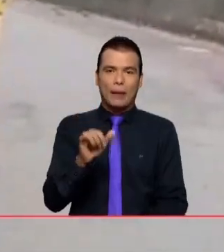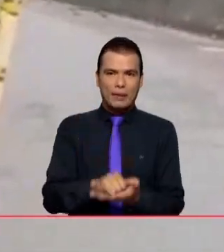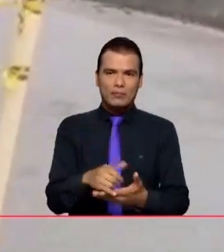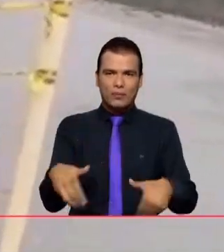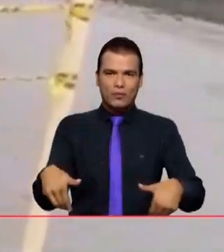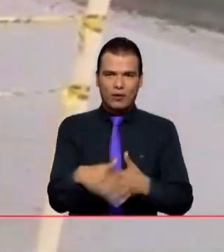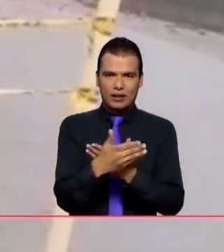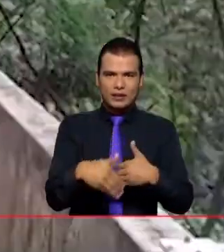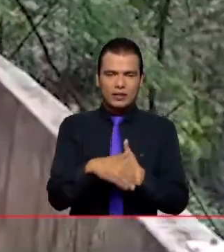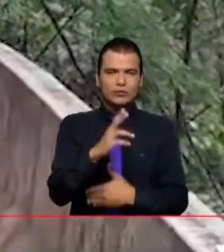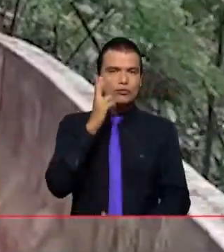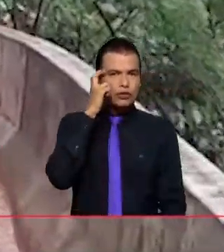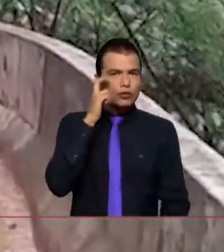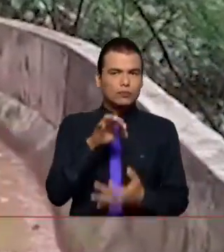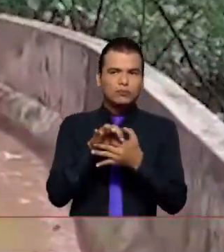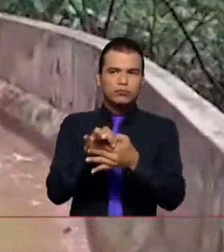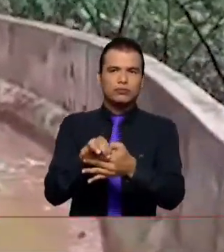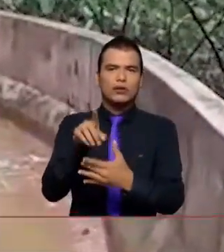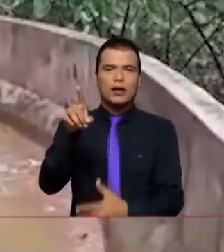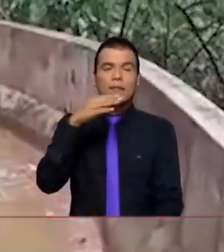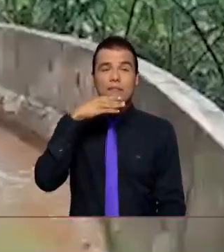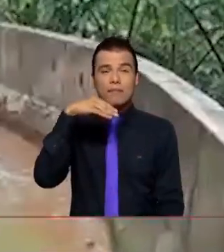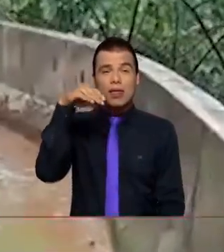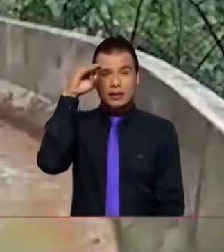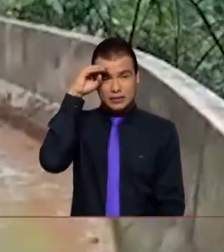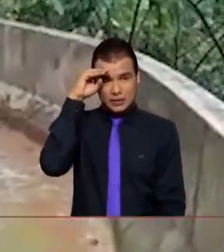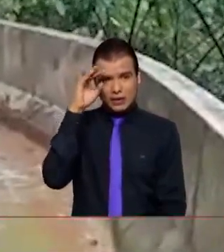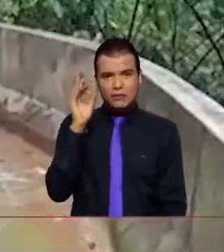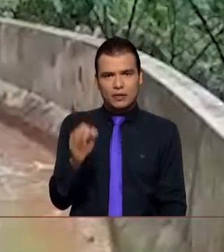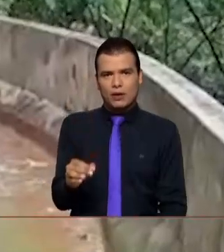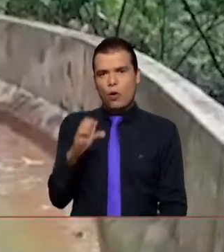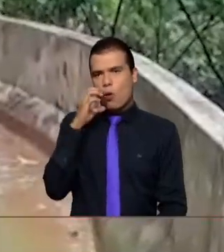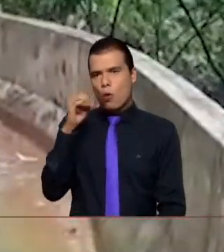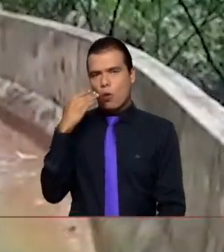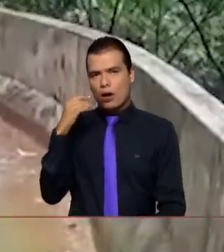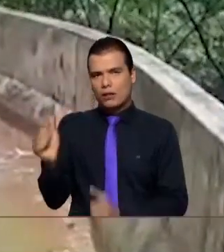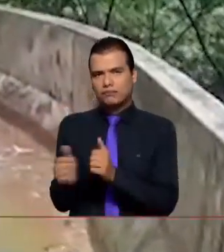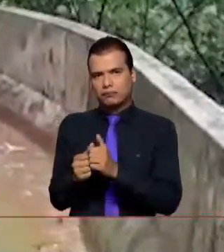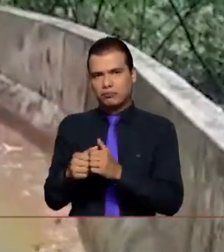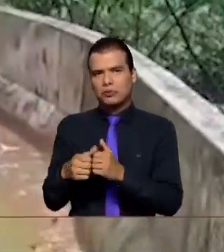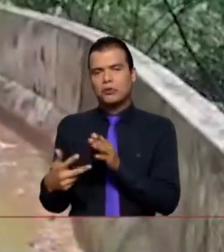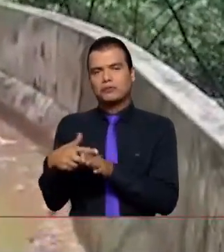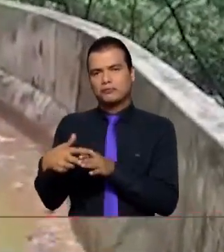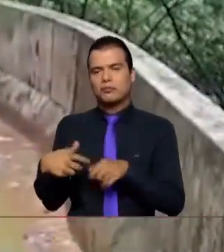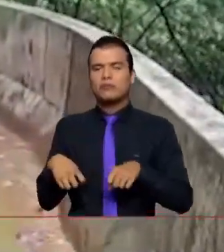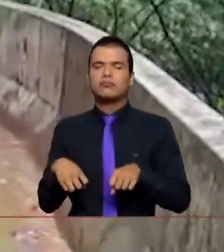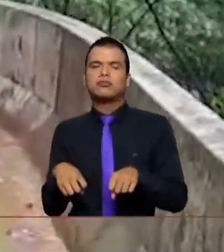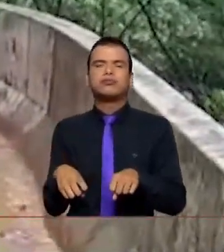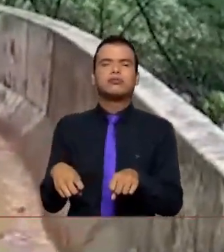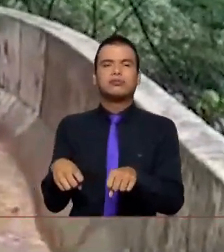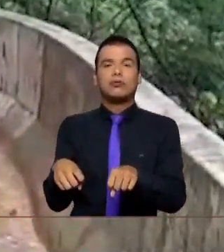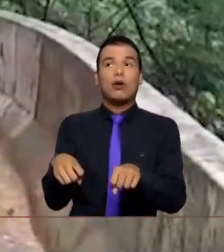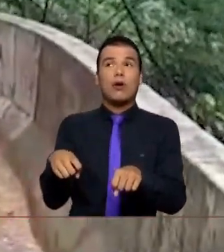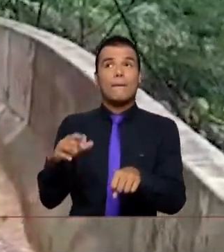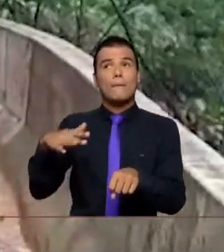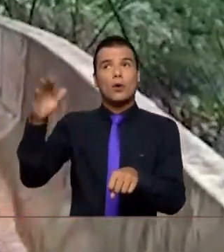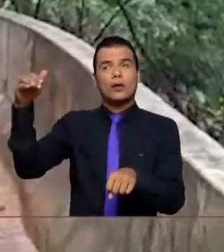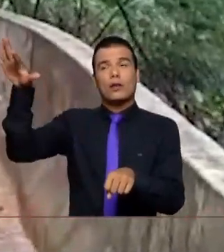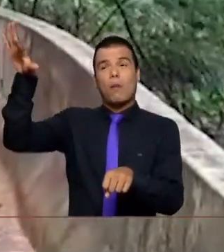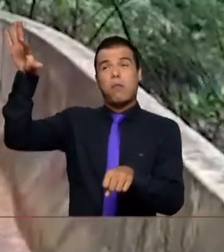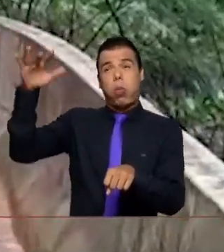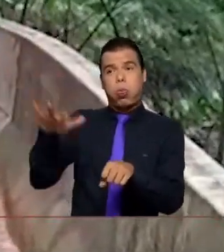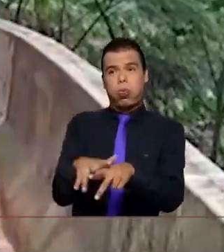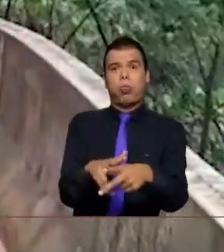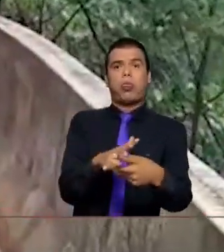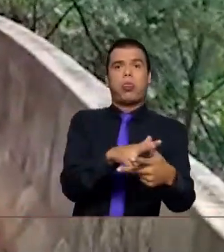Una mujer y su esposo murieron tras ser sepultados por un derrumbe sobre la vía Quibdó-Medellín cuando se movilizaban en una motocicleta. En